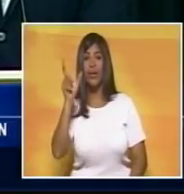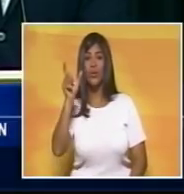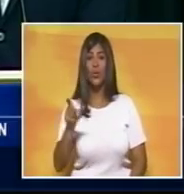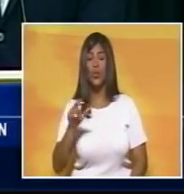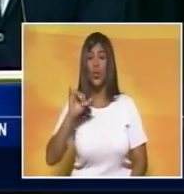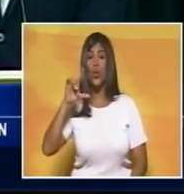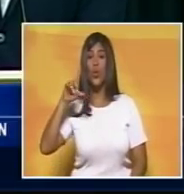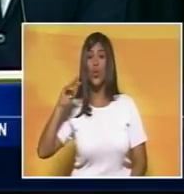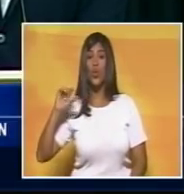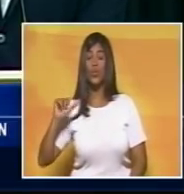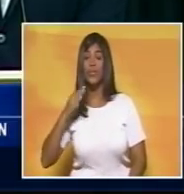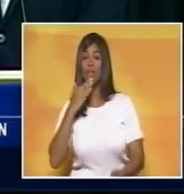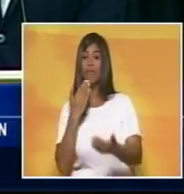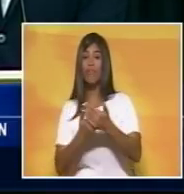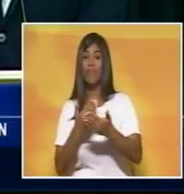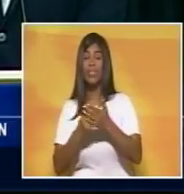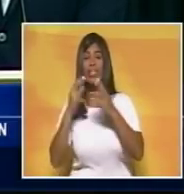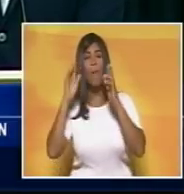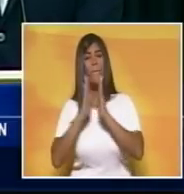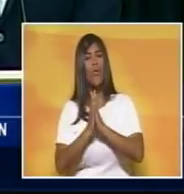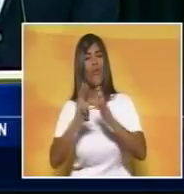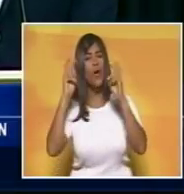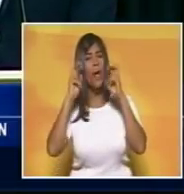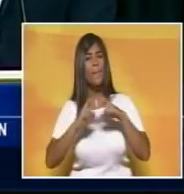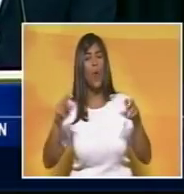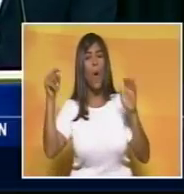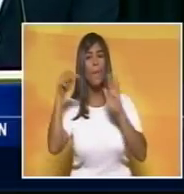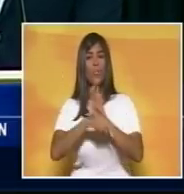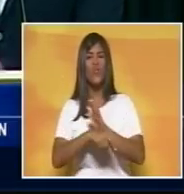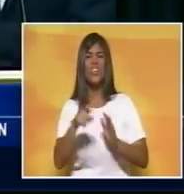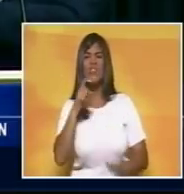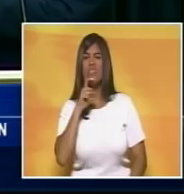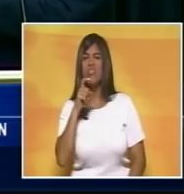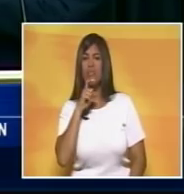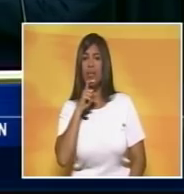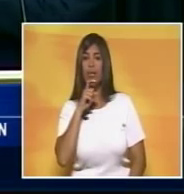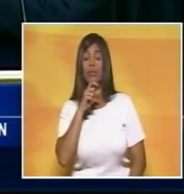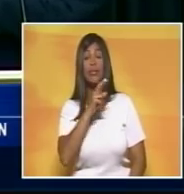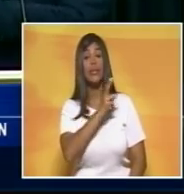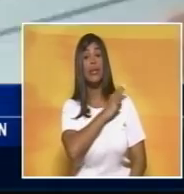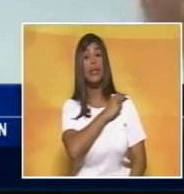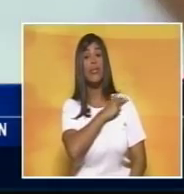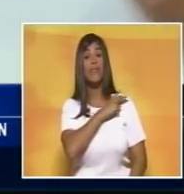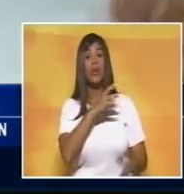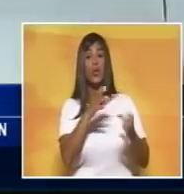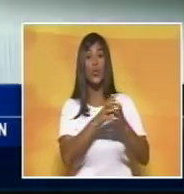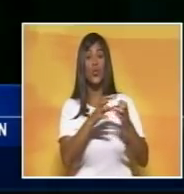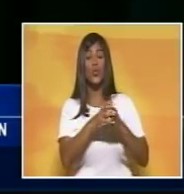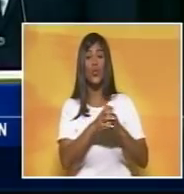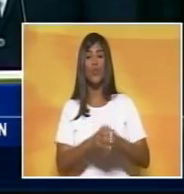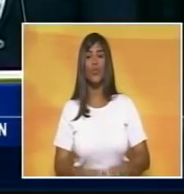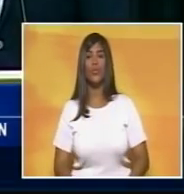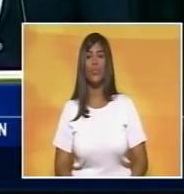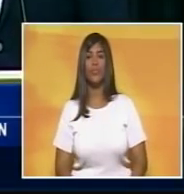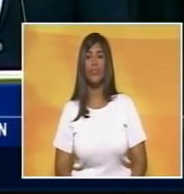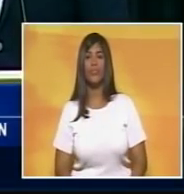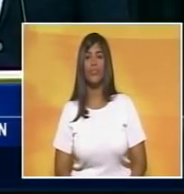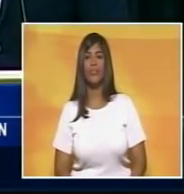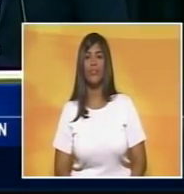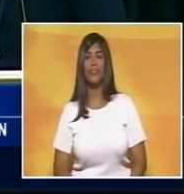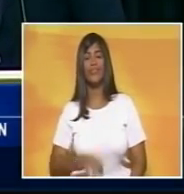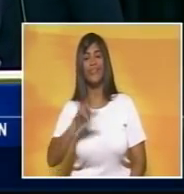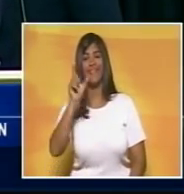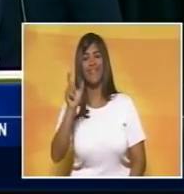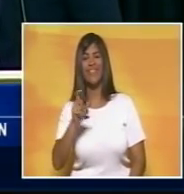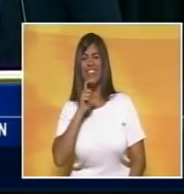Almagro, solicita que se investigue. ¿A quién se tiene que investigar? Al jefe de esta señora Rosana Barrera, al